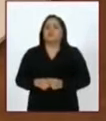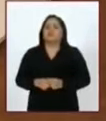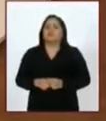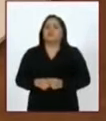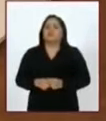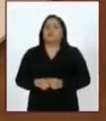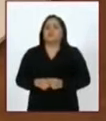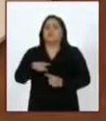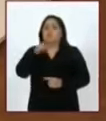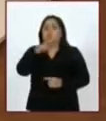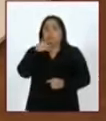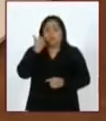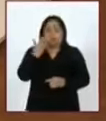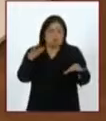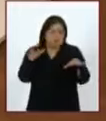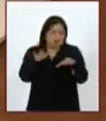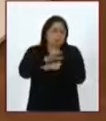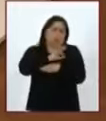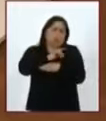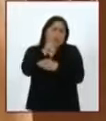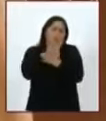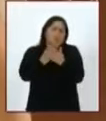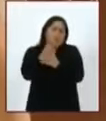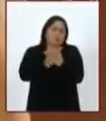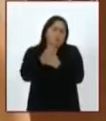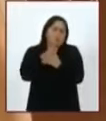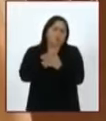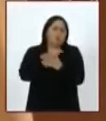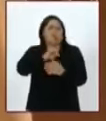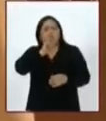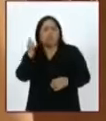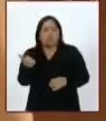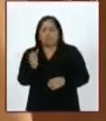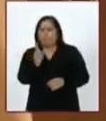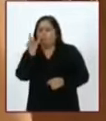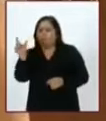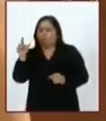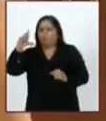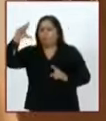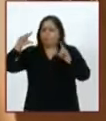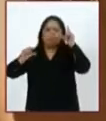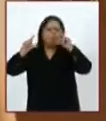Si quieres variar, puedes dibujar a los personajes en otra posición o tamaño.